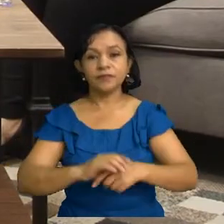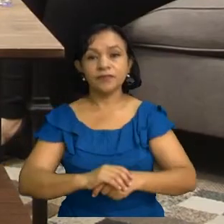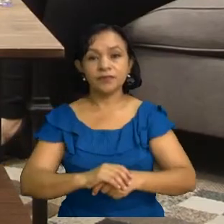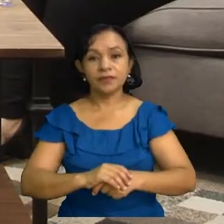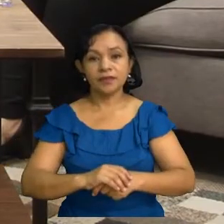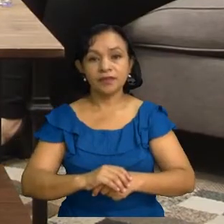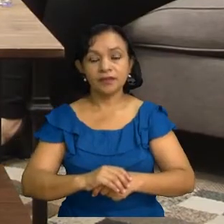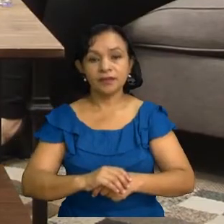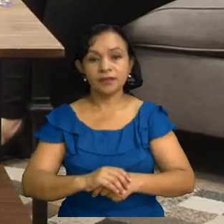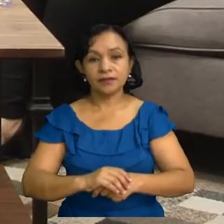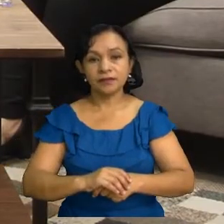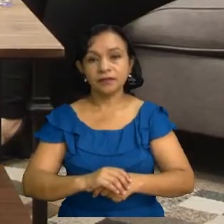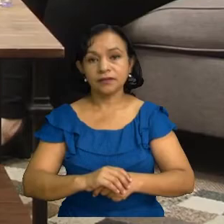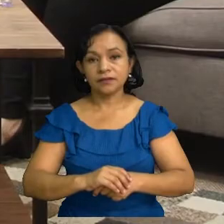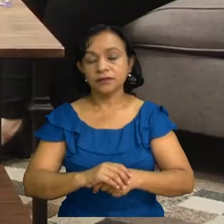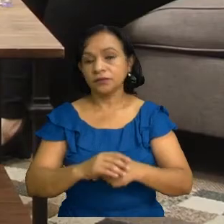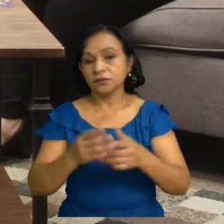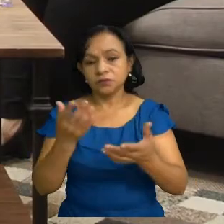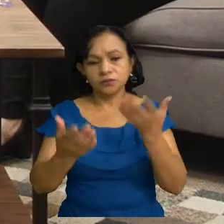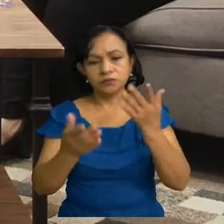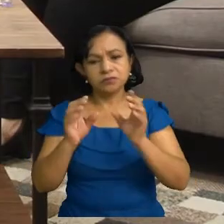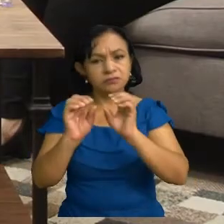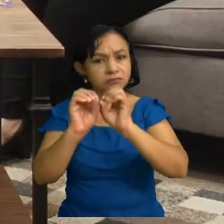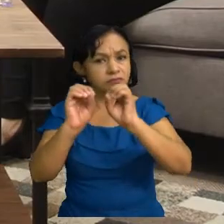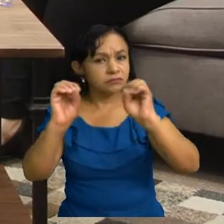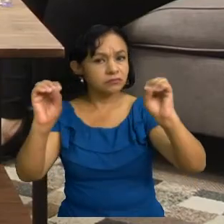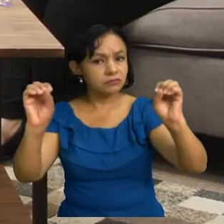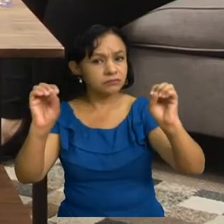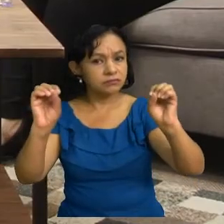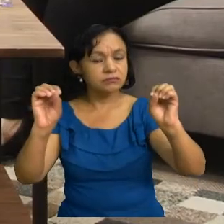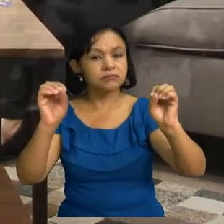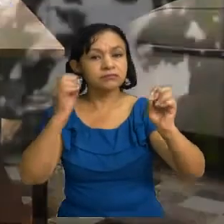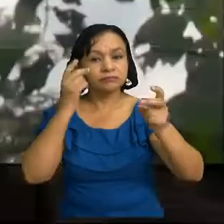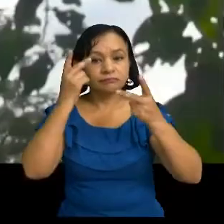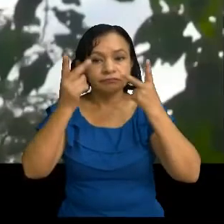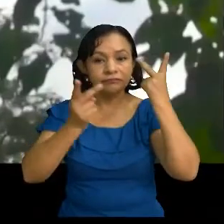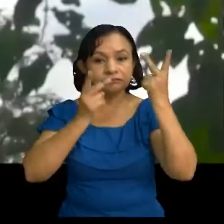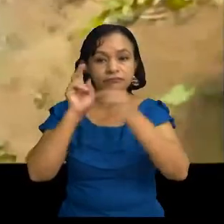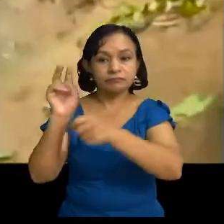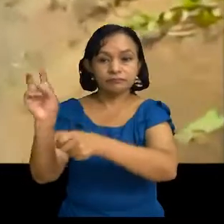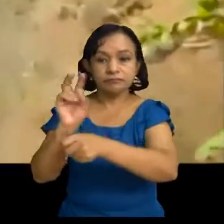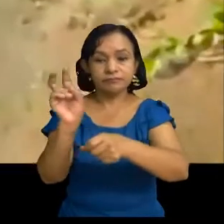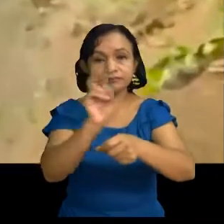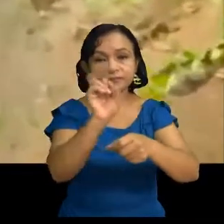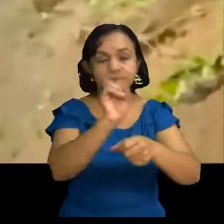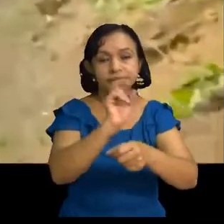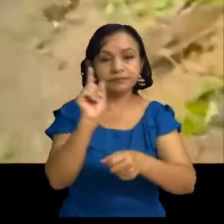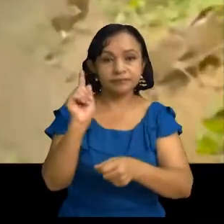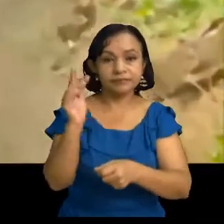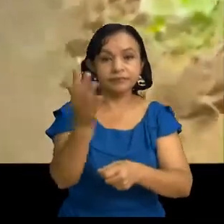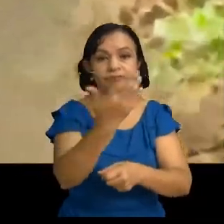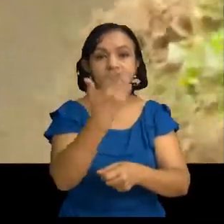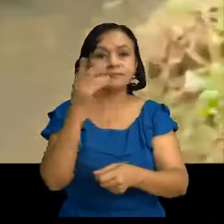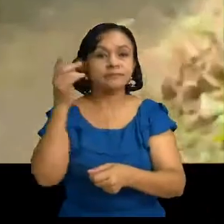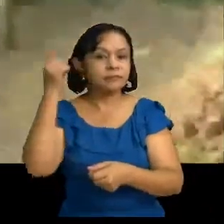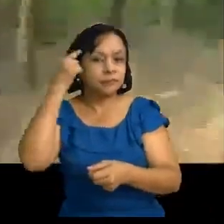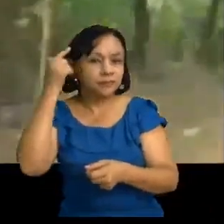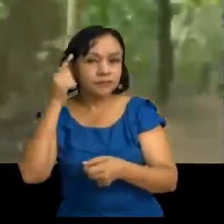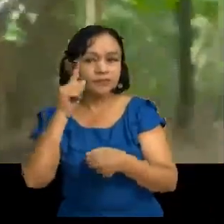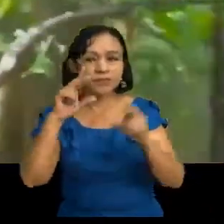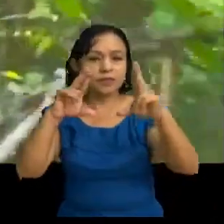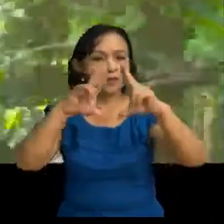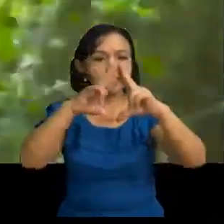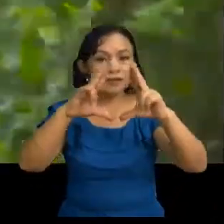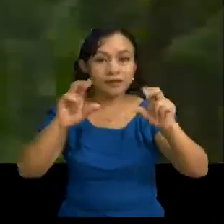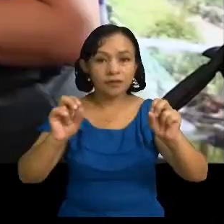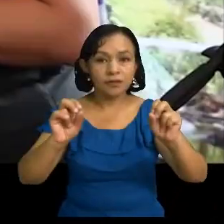son afectados por incendios pero es ese monitoreo que hacemos todos en conjunto porque te imaginas en todo el país